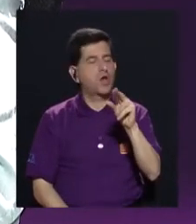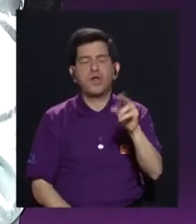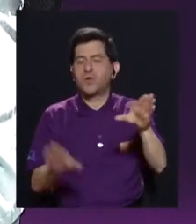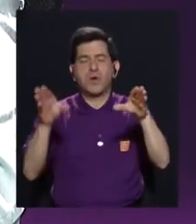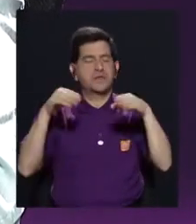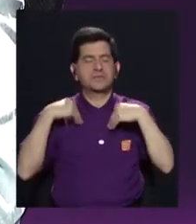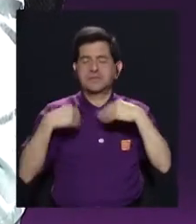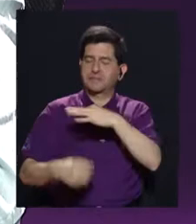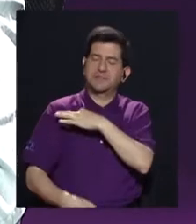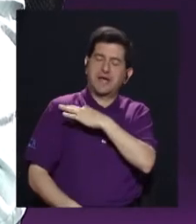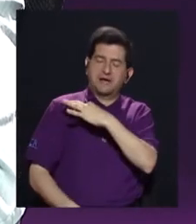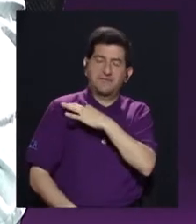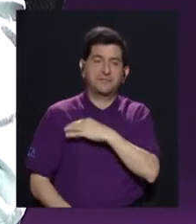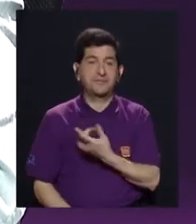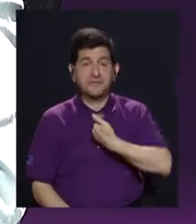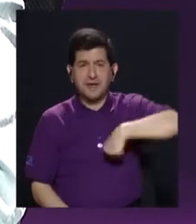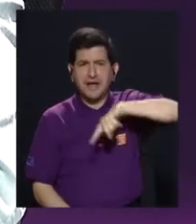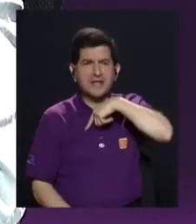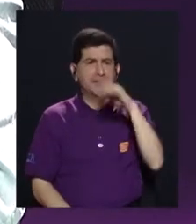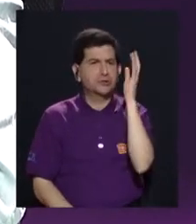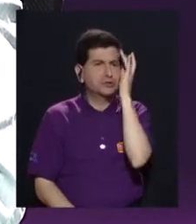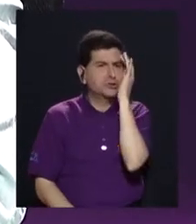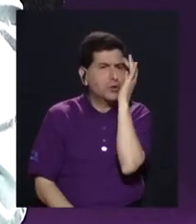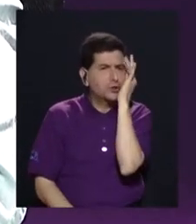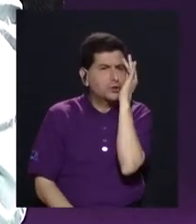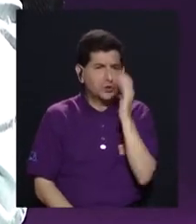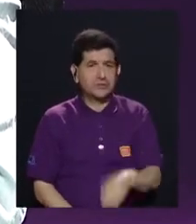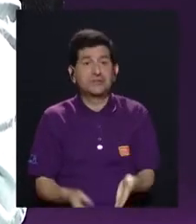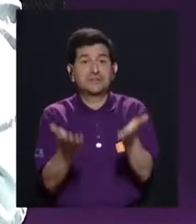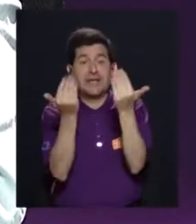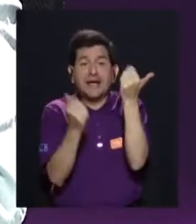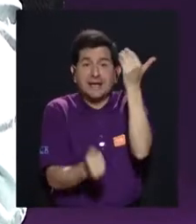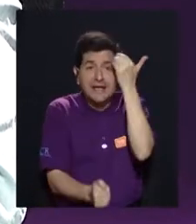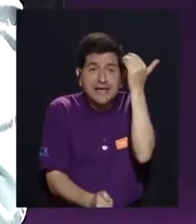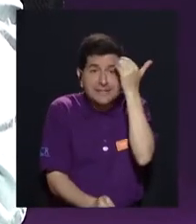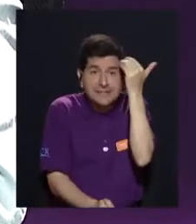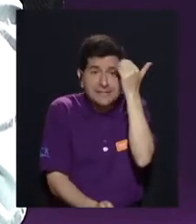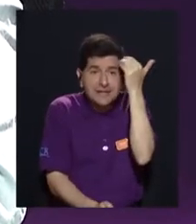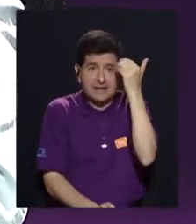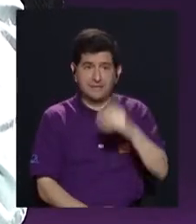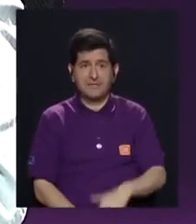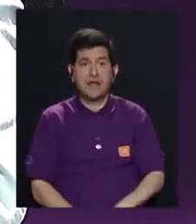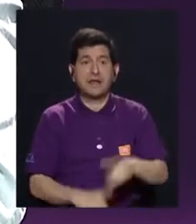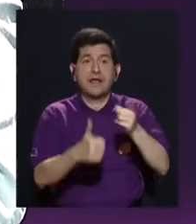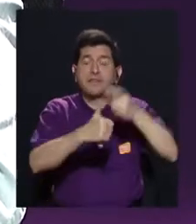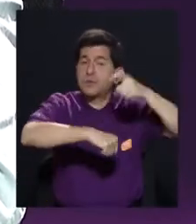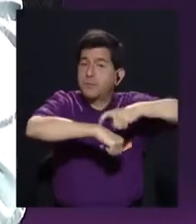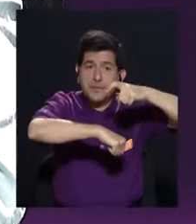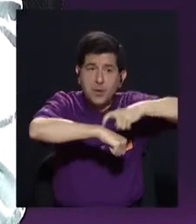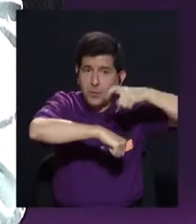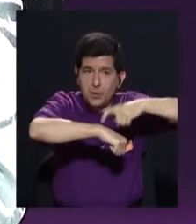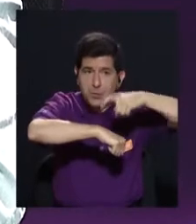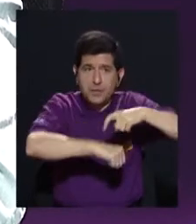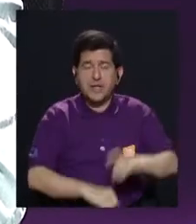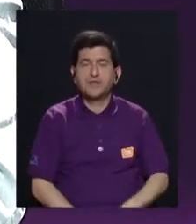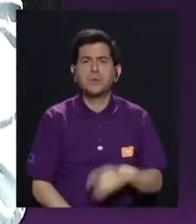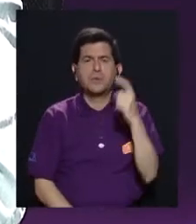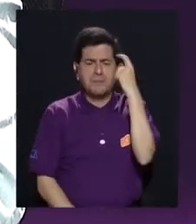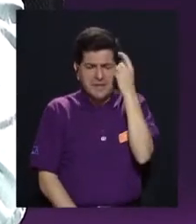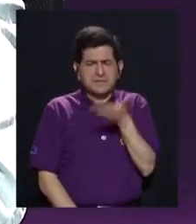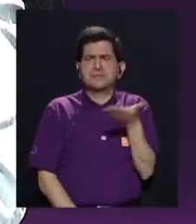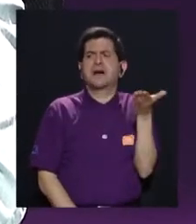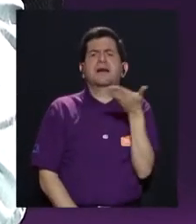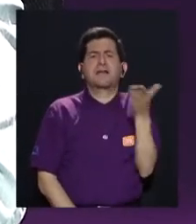lo cual nos llena de preocupación porque queremos conocer sin duda de primera mano lo que piensan